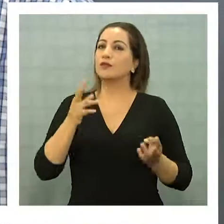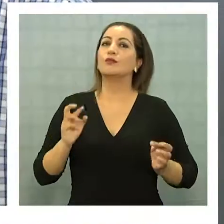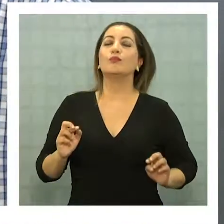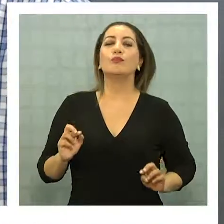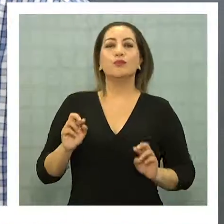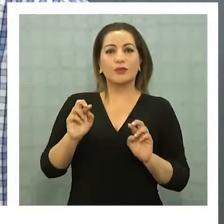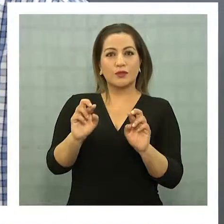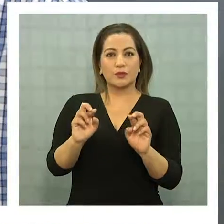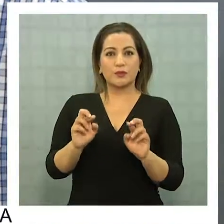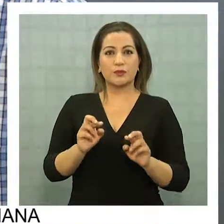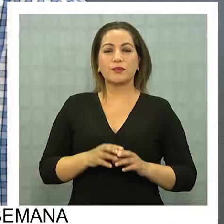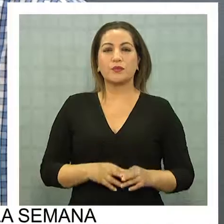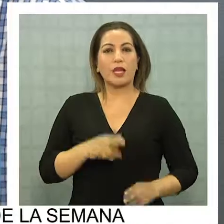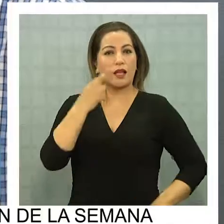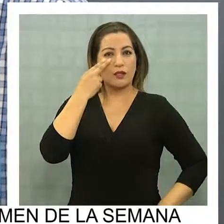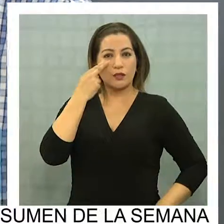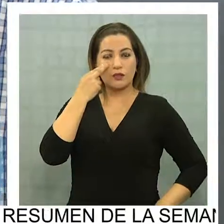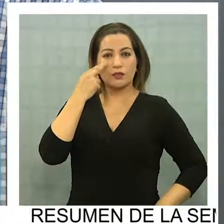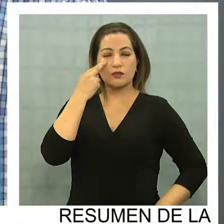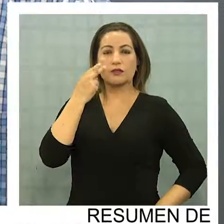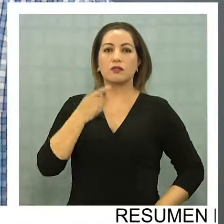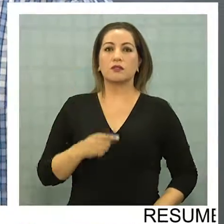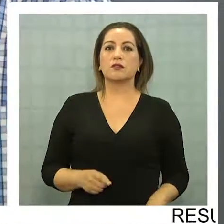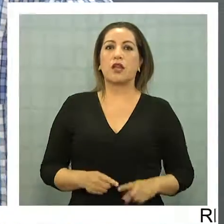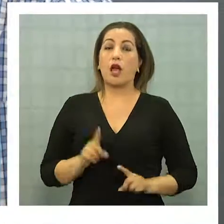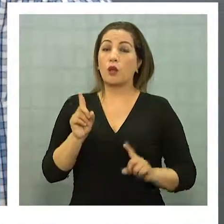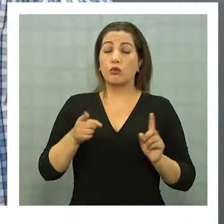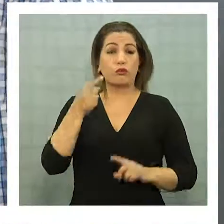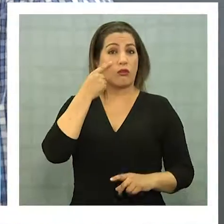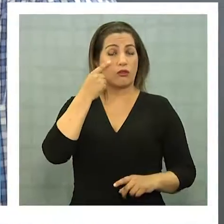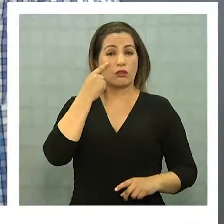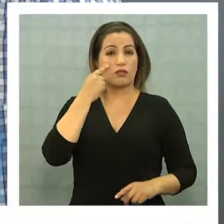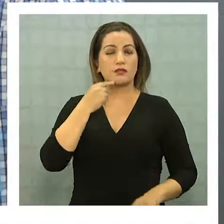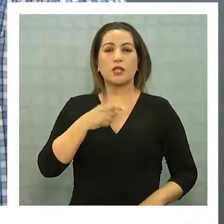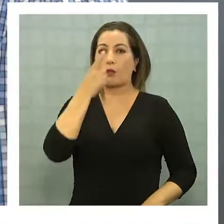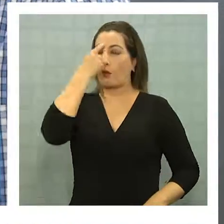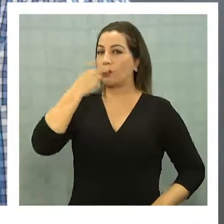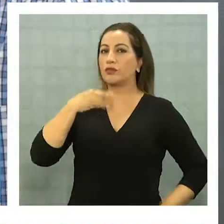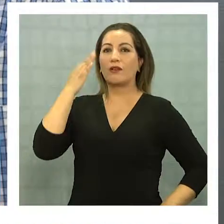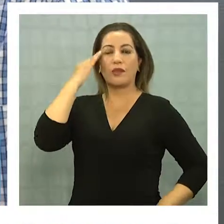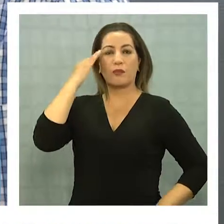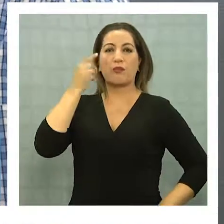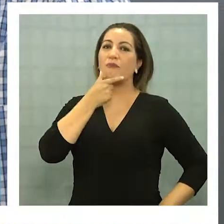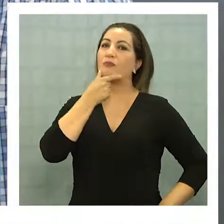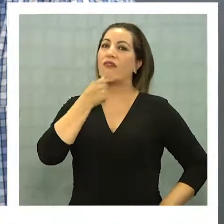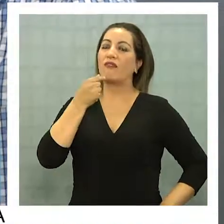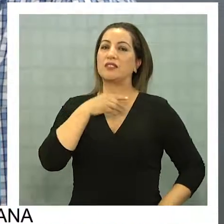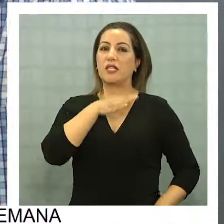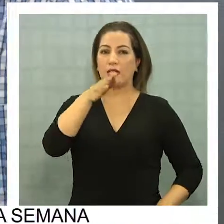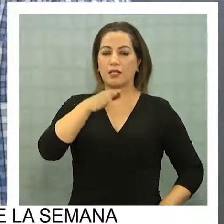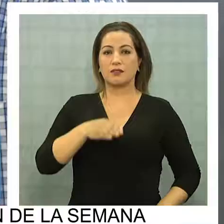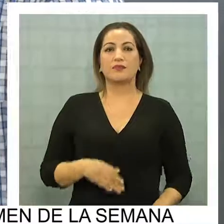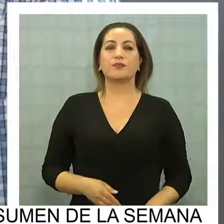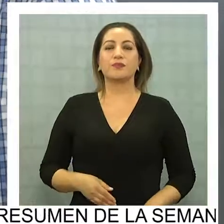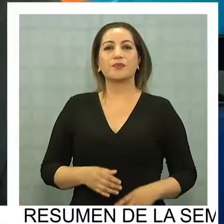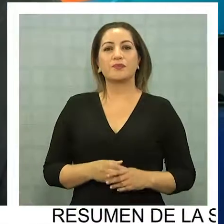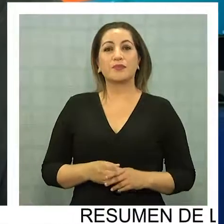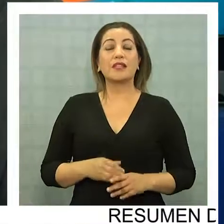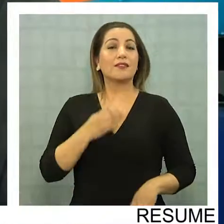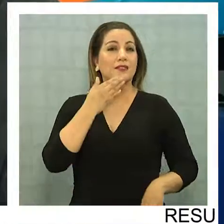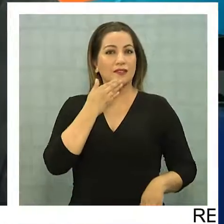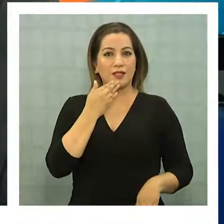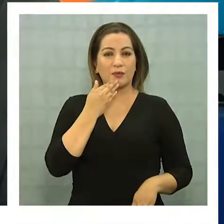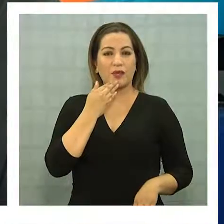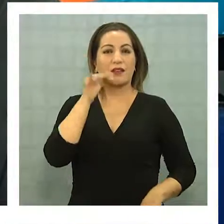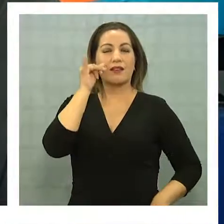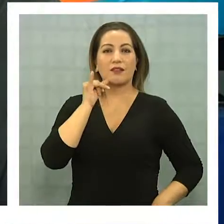posibilidad de conocer, ¿cierto?, si es que no lo han visitado, el Museo de la Memoria, que está ahí bien fácil llegar en la Quinta Normal. Exacto, y además